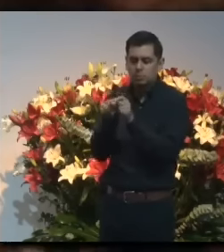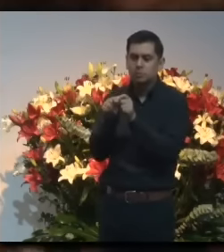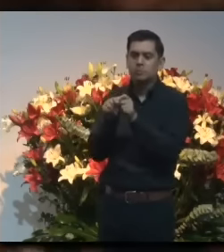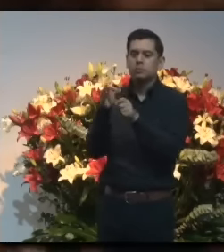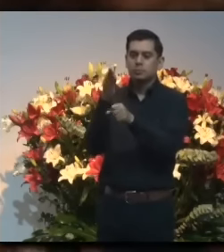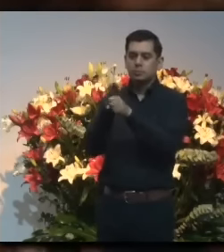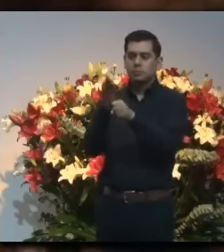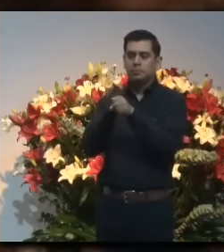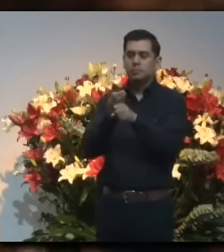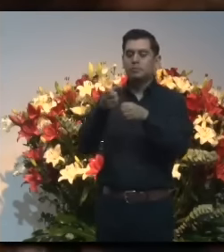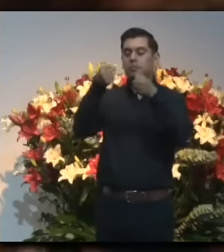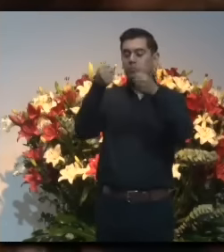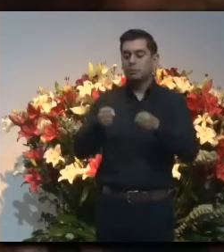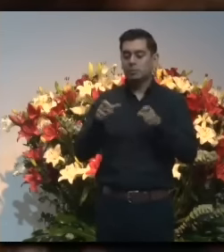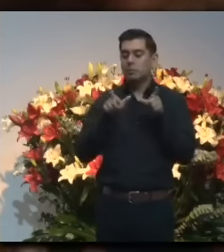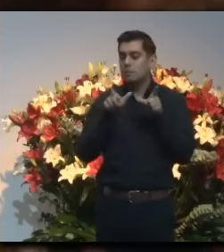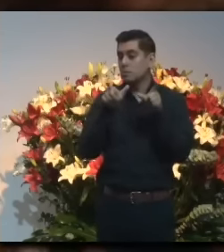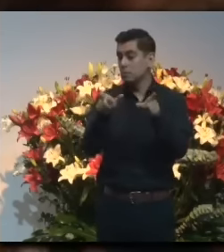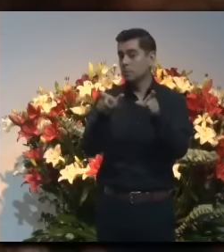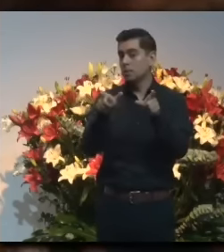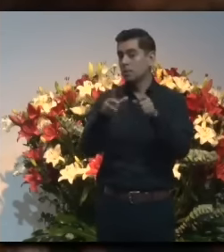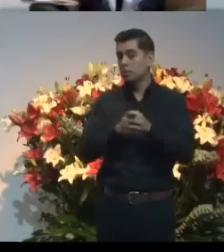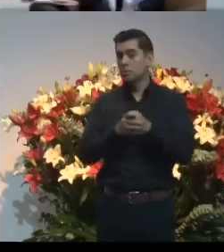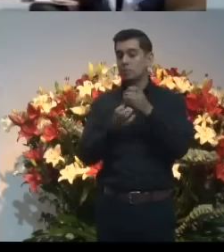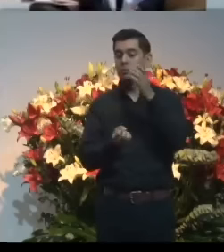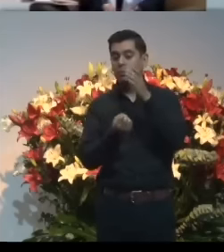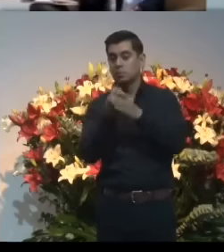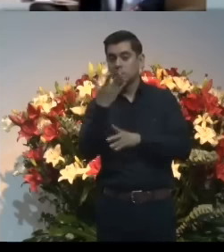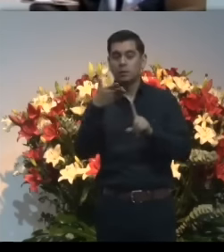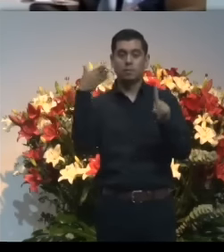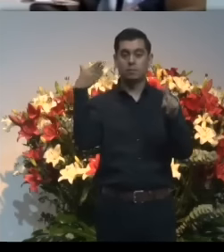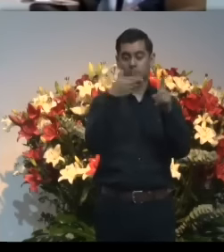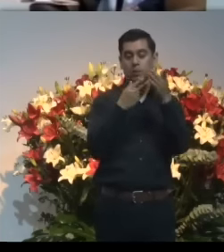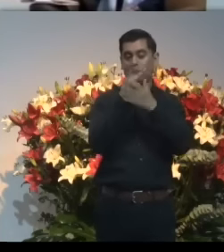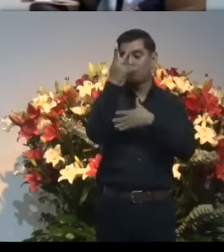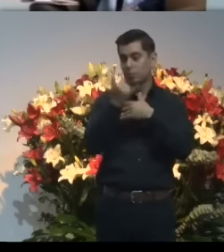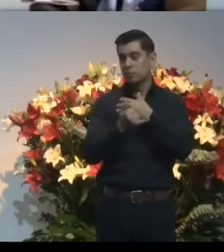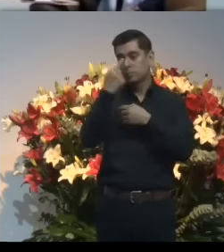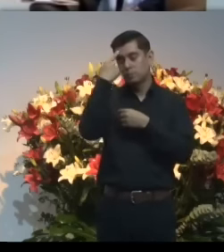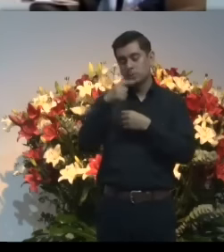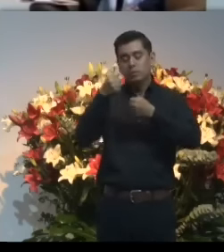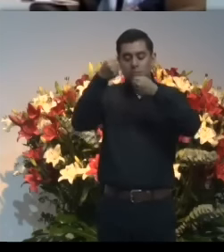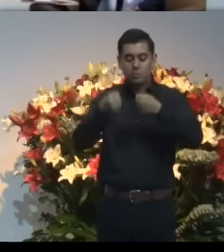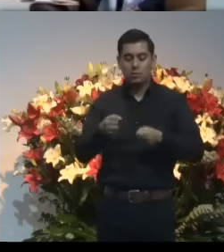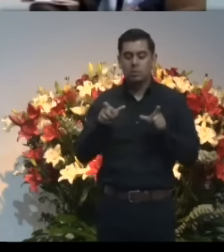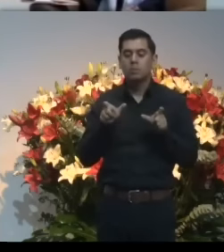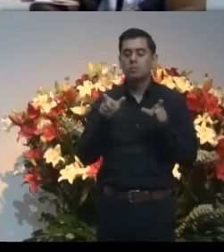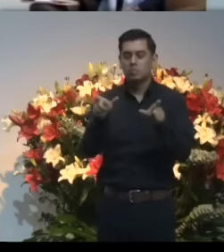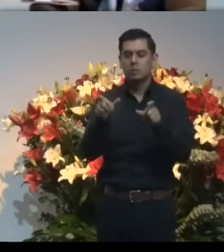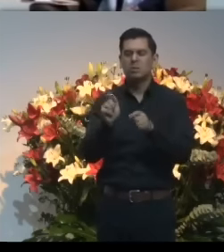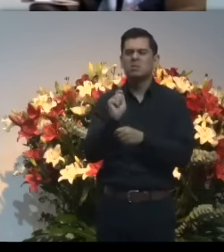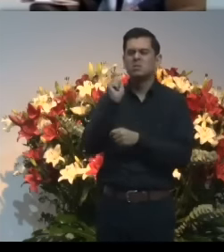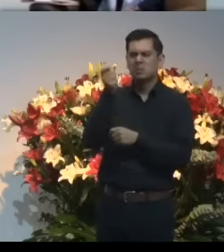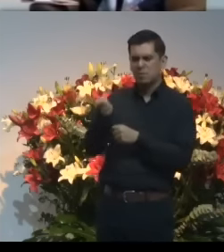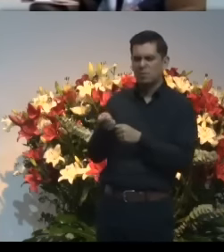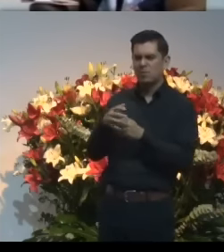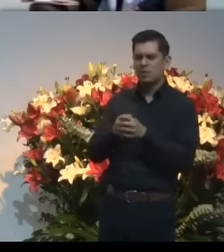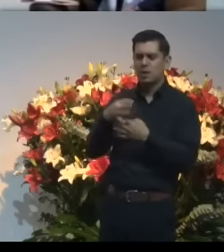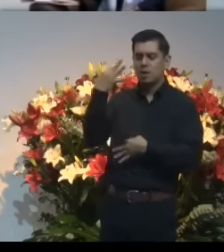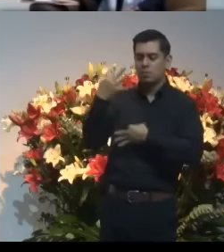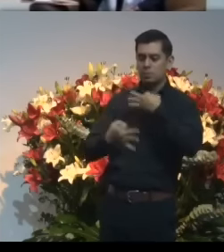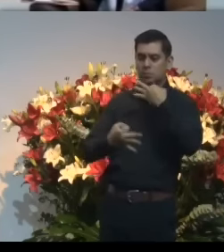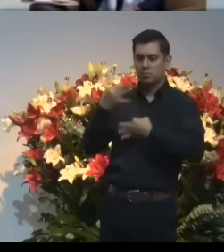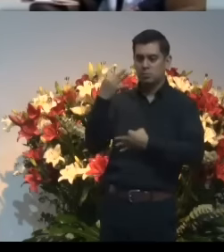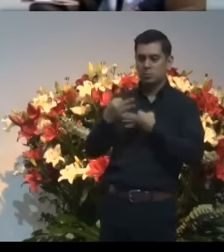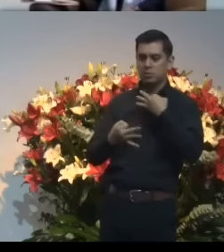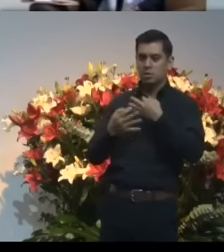de seguridad pues siempre son importantes nuevos enfoques de seguridad. Para ti, ¿qué sería la justicia transicional?